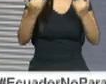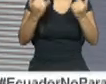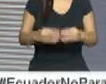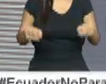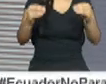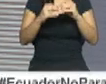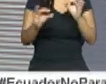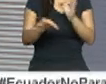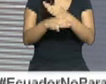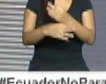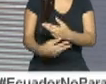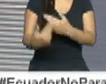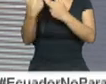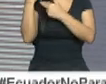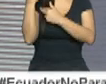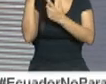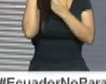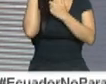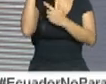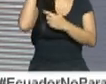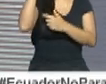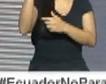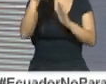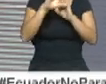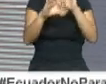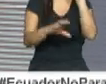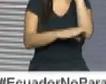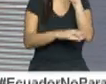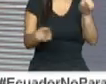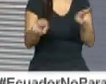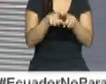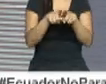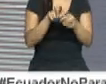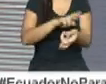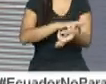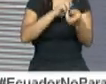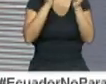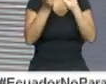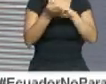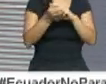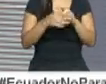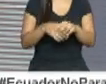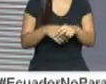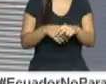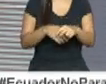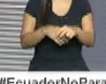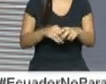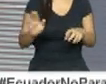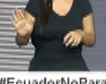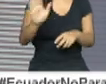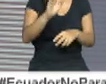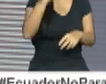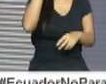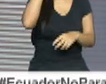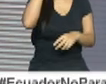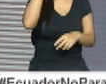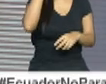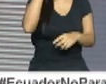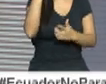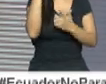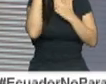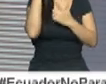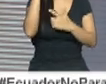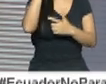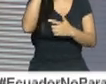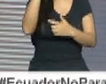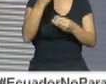jugando las Fuerzas Armadas de acuerdo a la Constitución, a las mismas enmiendas que fueron aprobadas, ¿usted cree que, Daniel, que los militares